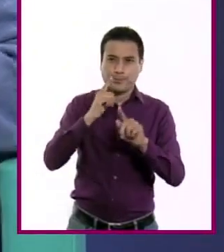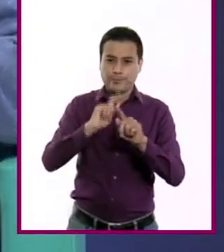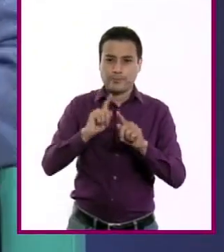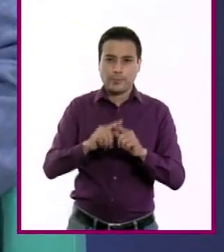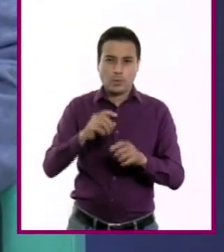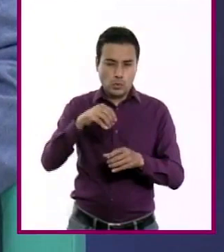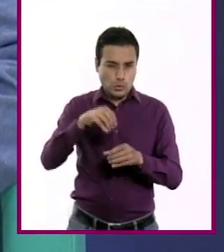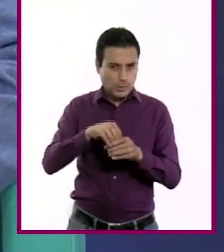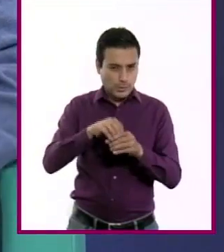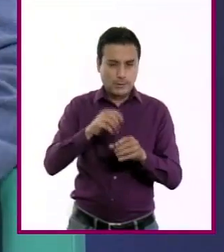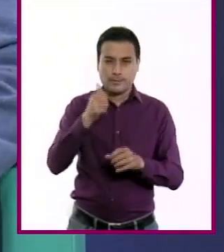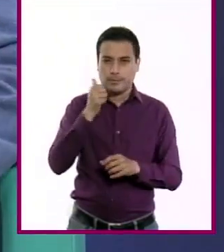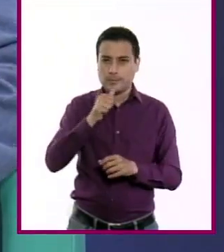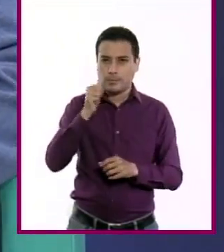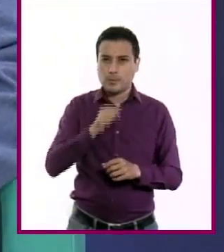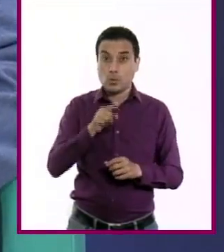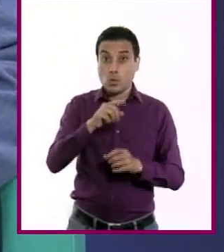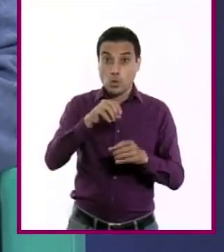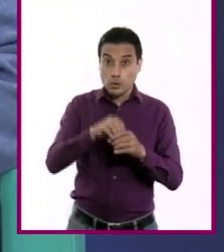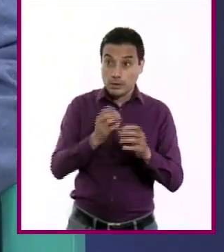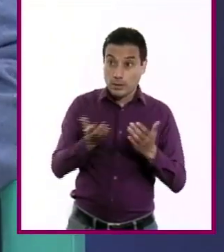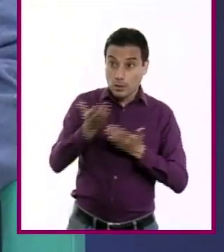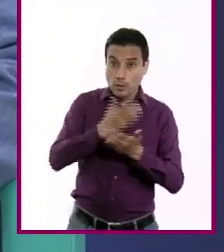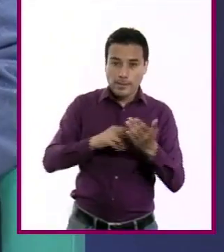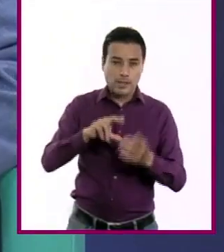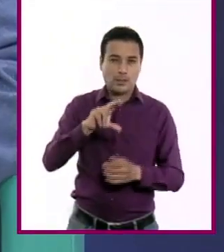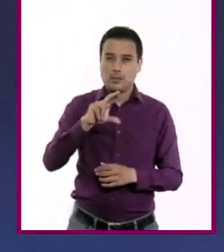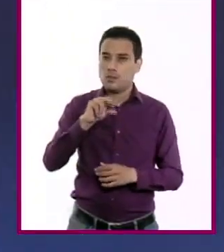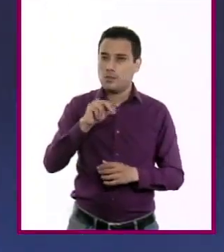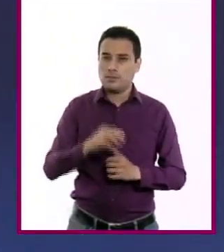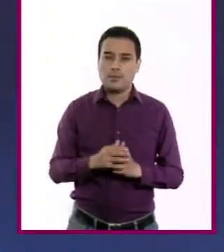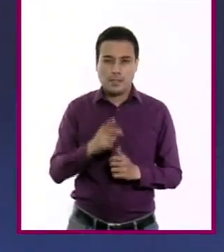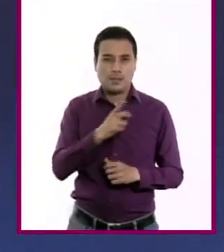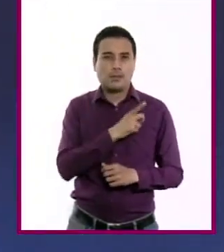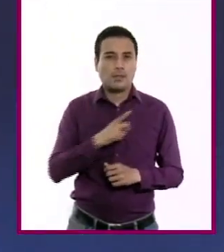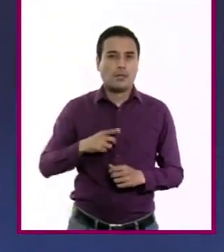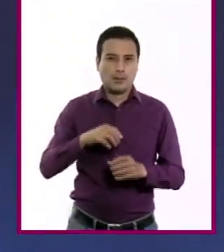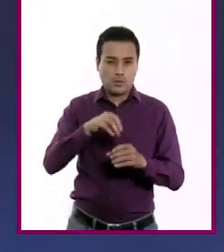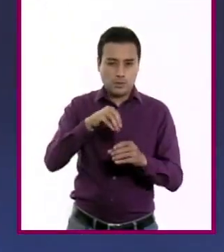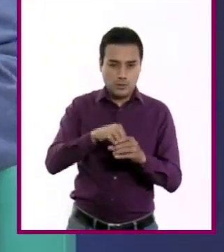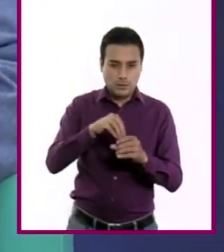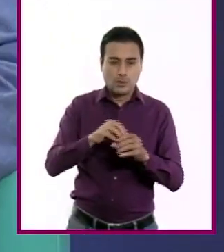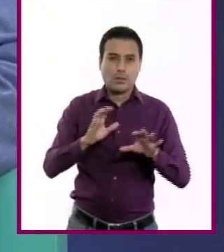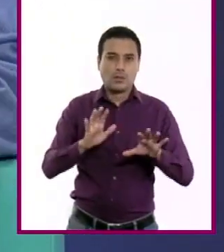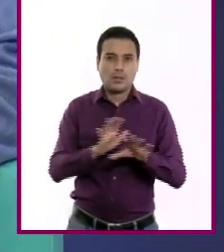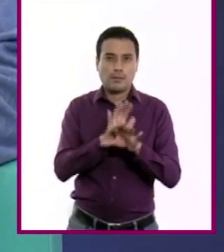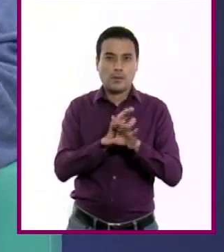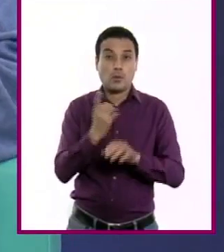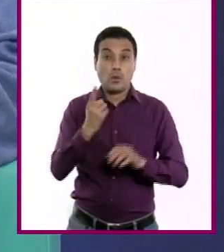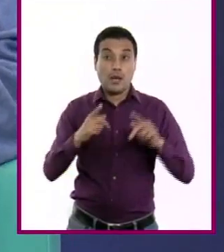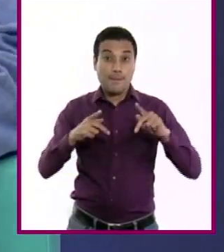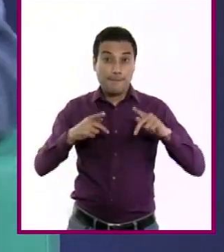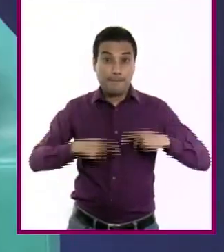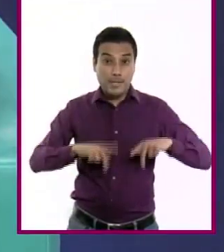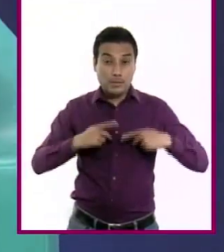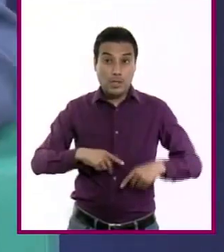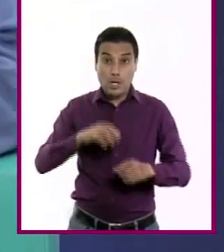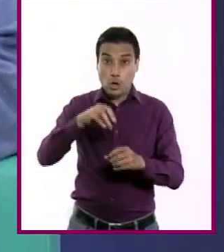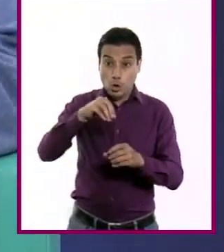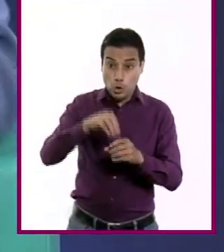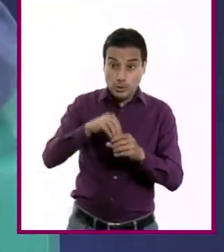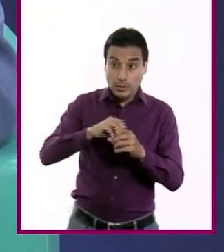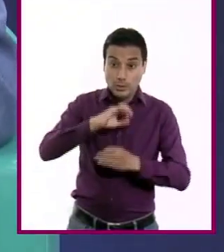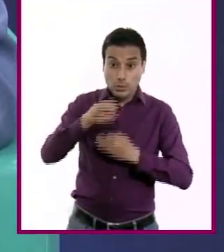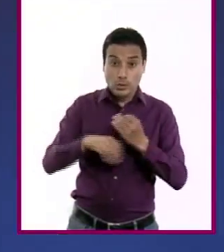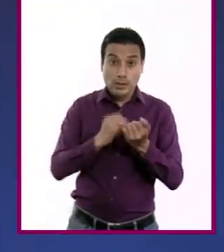lo más básico, que no las compartan, que tengan contraseñas diferentes, porque también lo que suele pasar es que una persona tiene la misma contraseña en todos